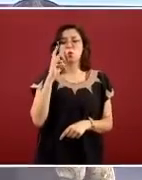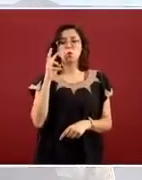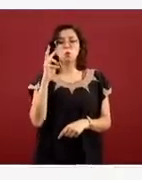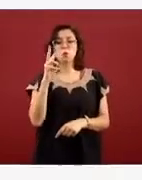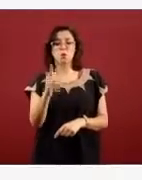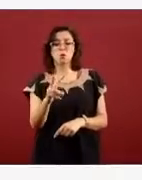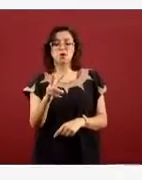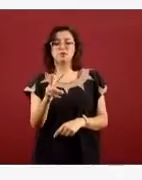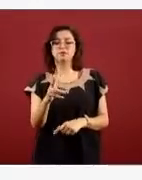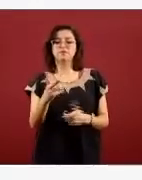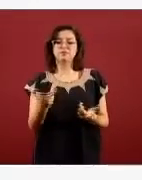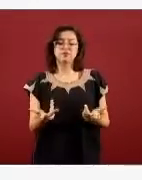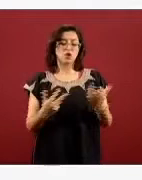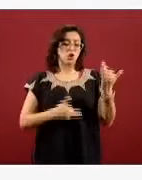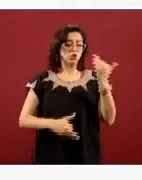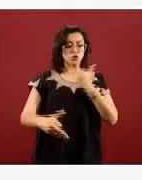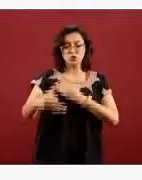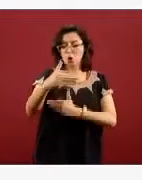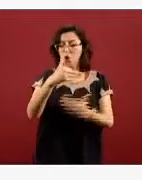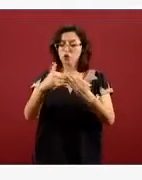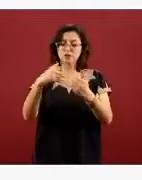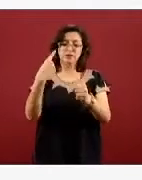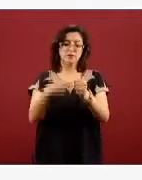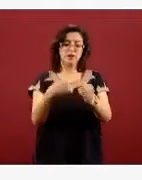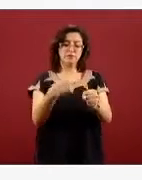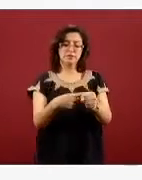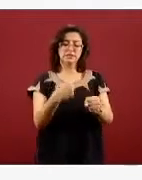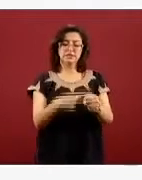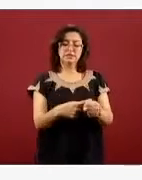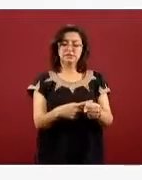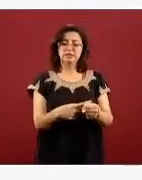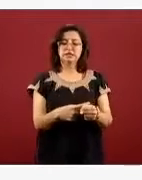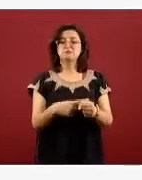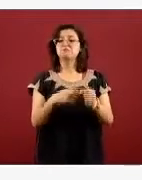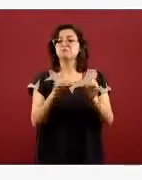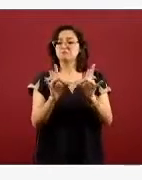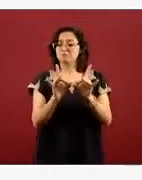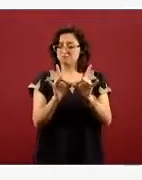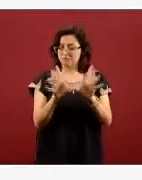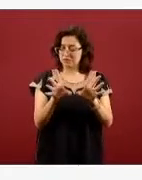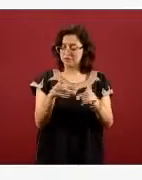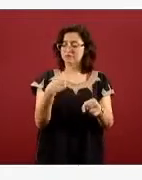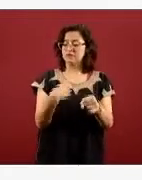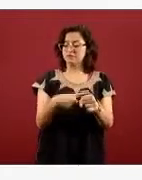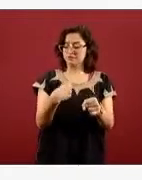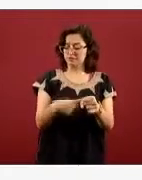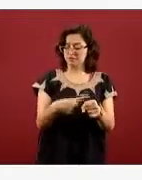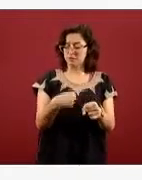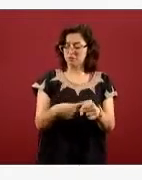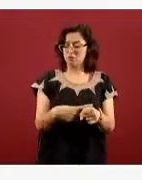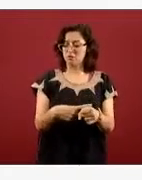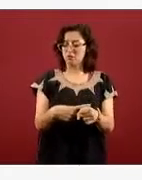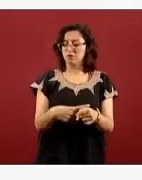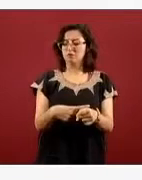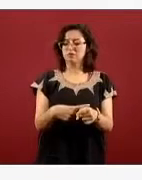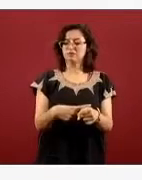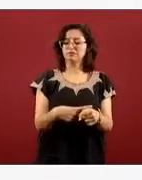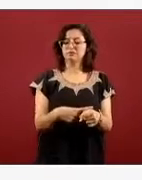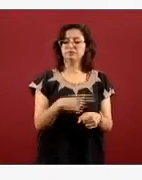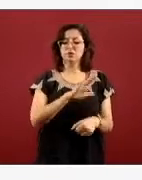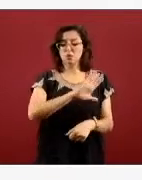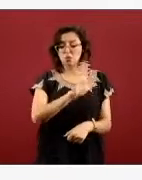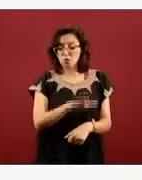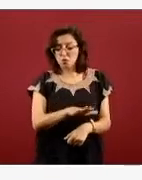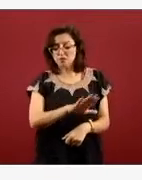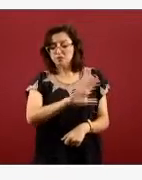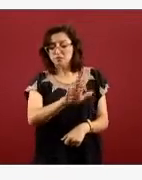distribución de edades de todos los casos confirmados, es decir, todas las personas que han padecido o están padeciendo la enfermedad, aquí en las difunciones